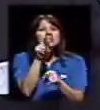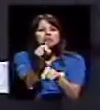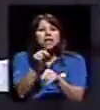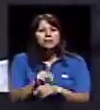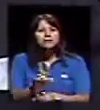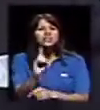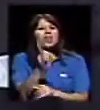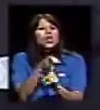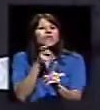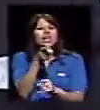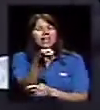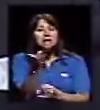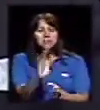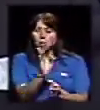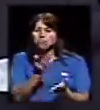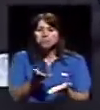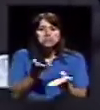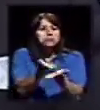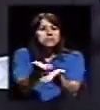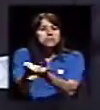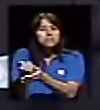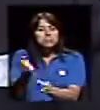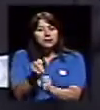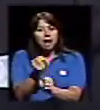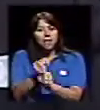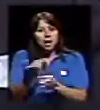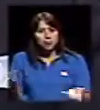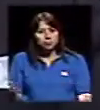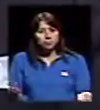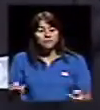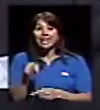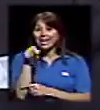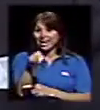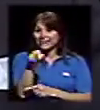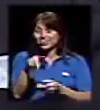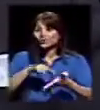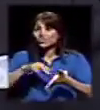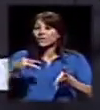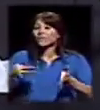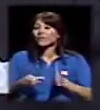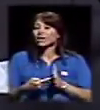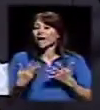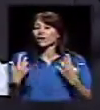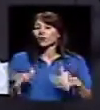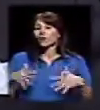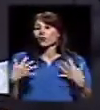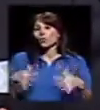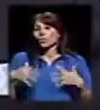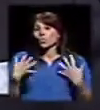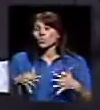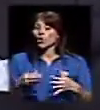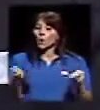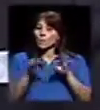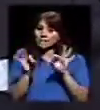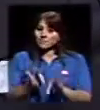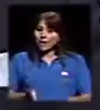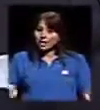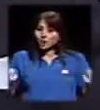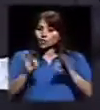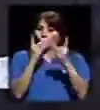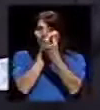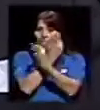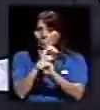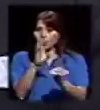trabajo, eso, a mi juicio, es expresión de lo más profundo, de lo más valioso de la